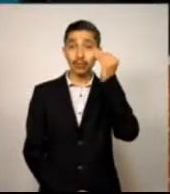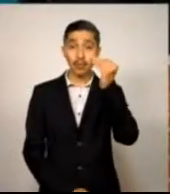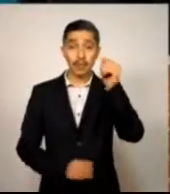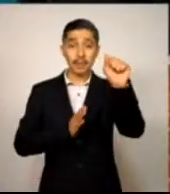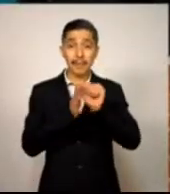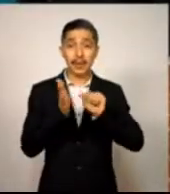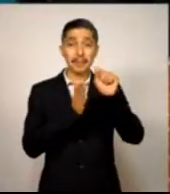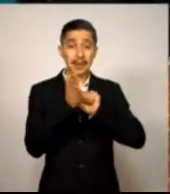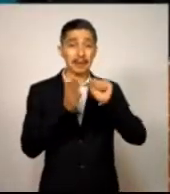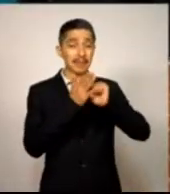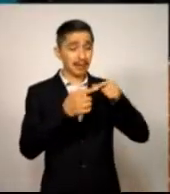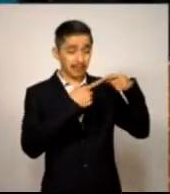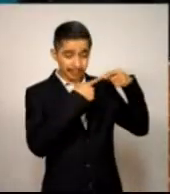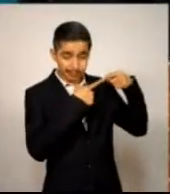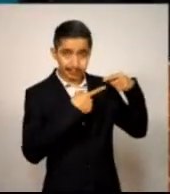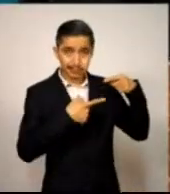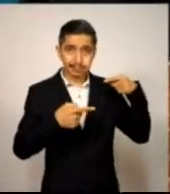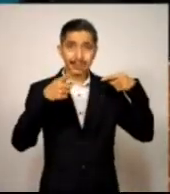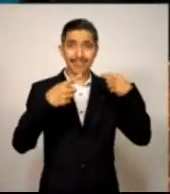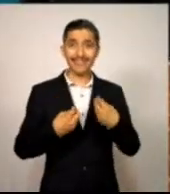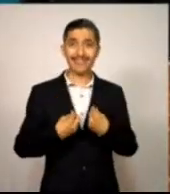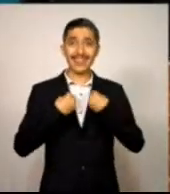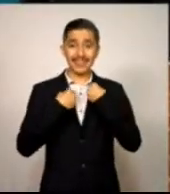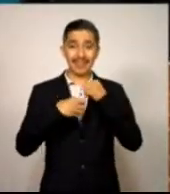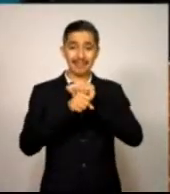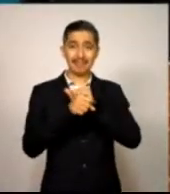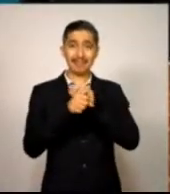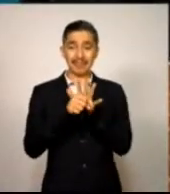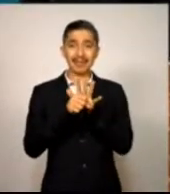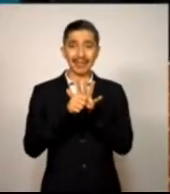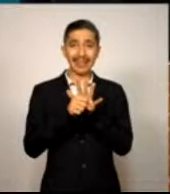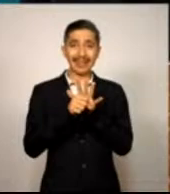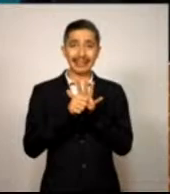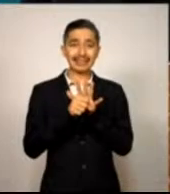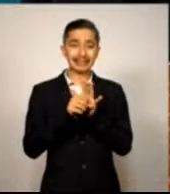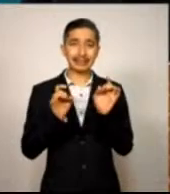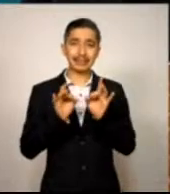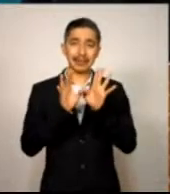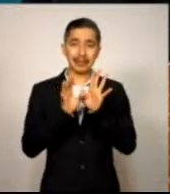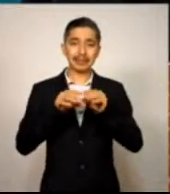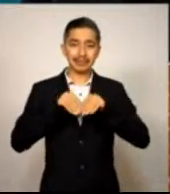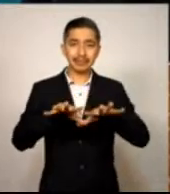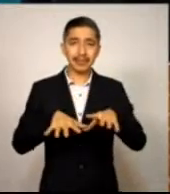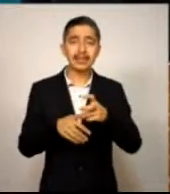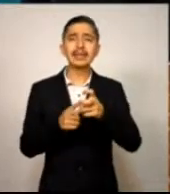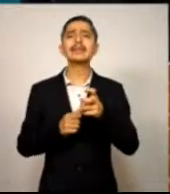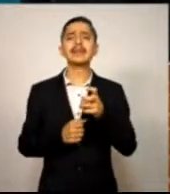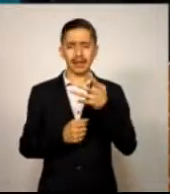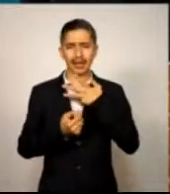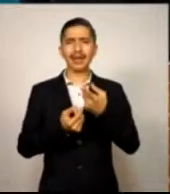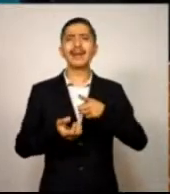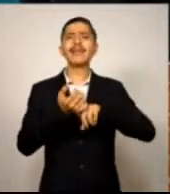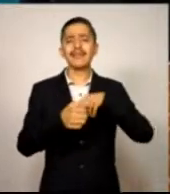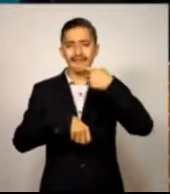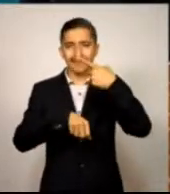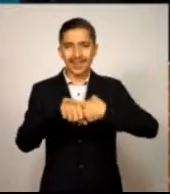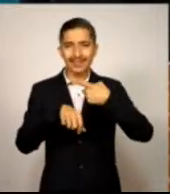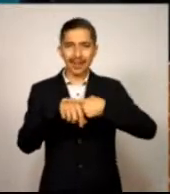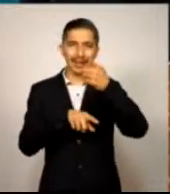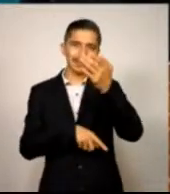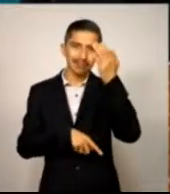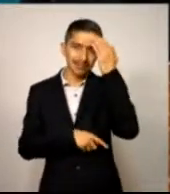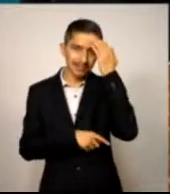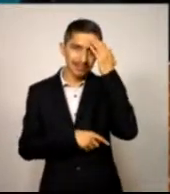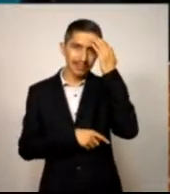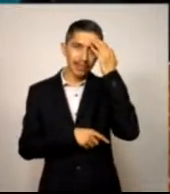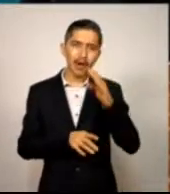durante los meses que hemos aparecido la epidemia generada por el coronavirus que provoca la